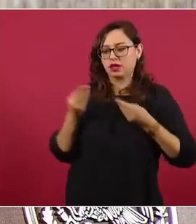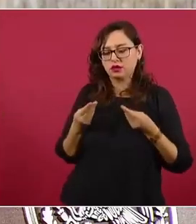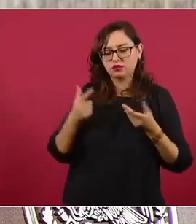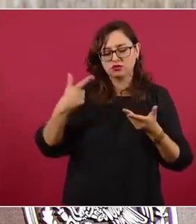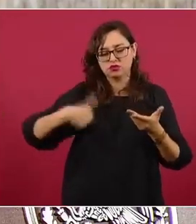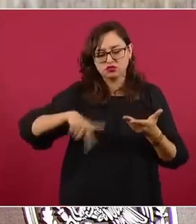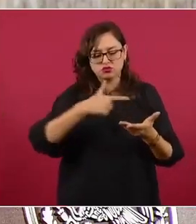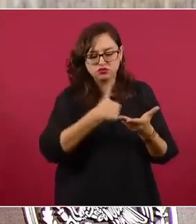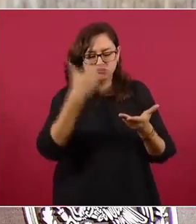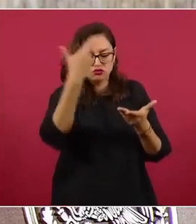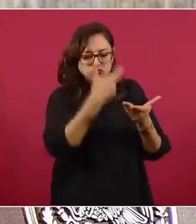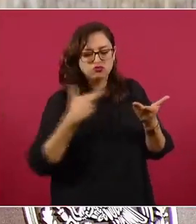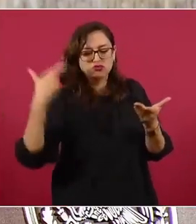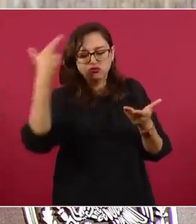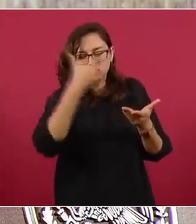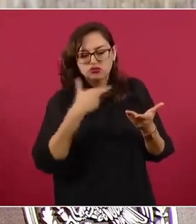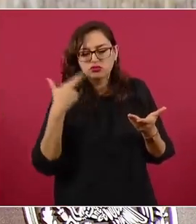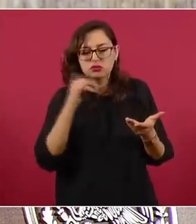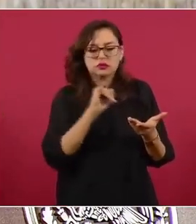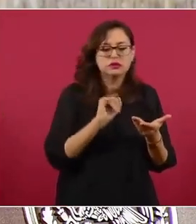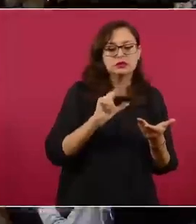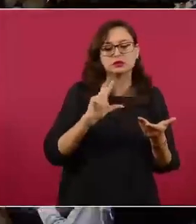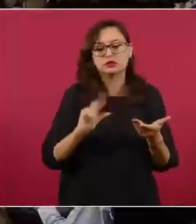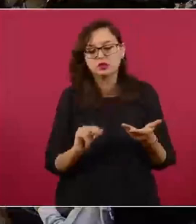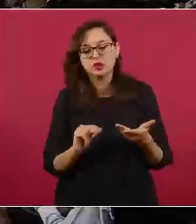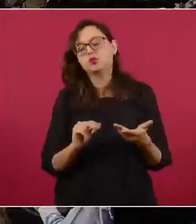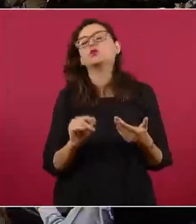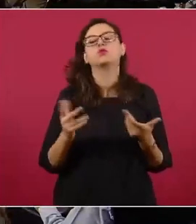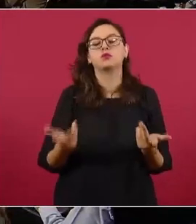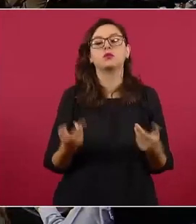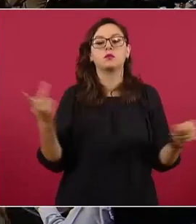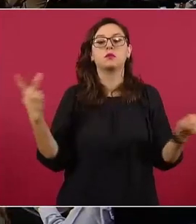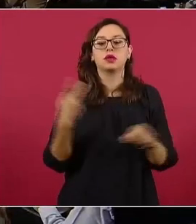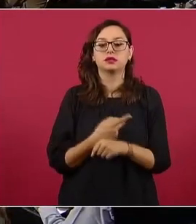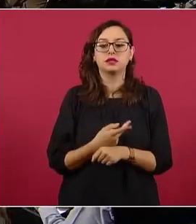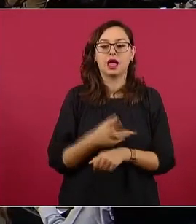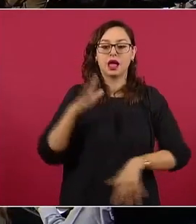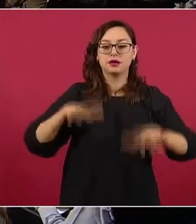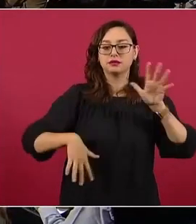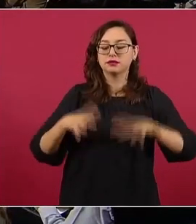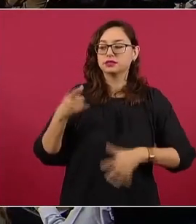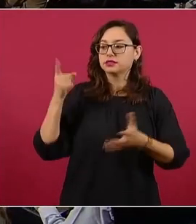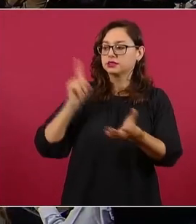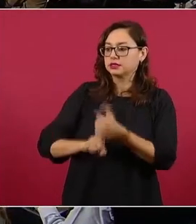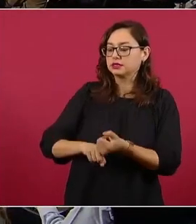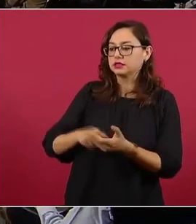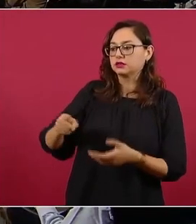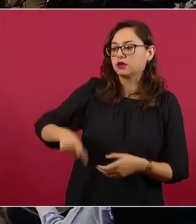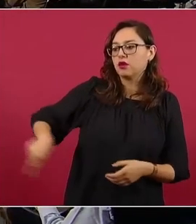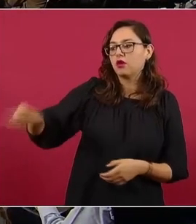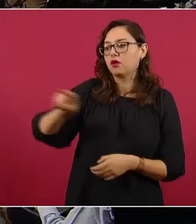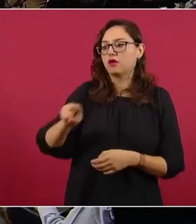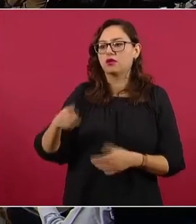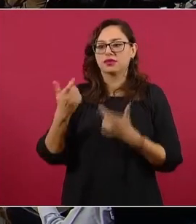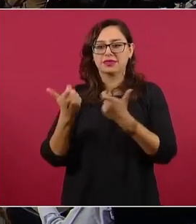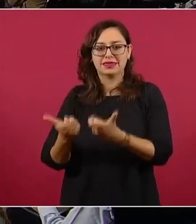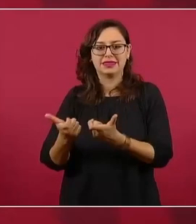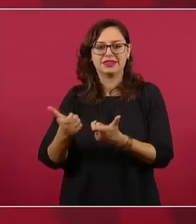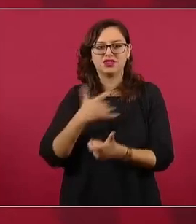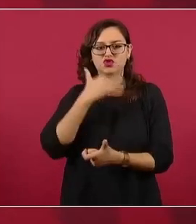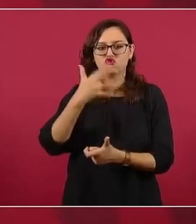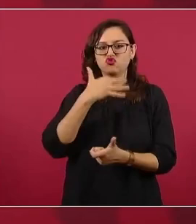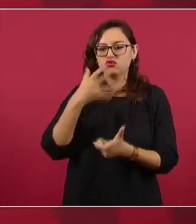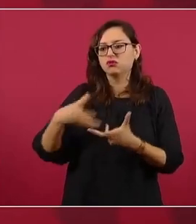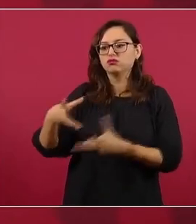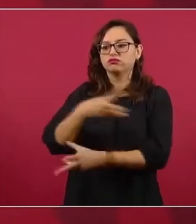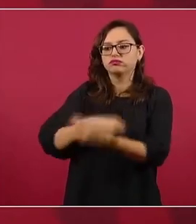son ámbitos en los que suele lavarse dinero, ¿no? Entonces, todo eso es informado